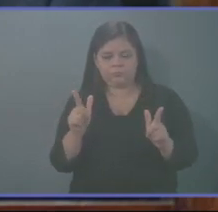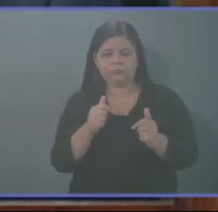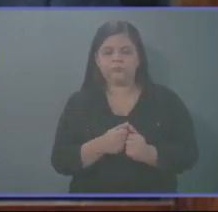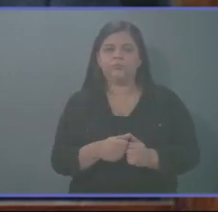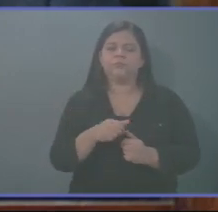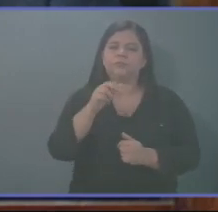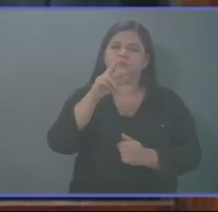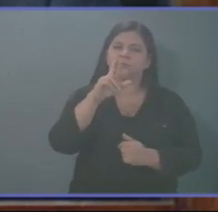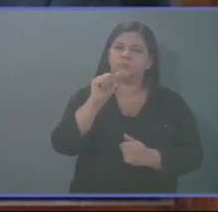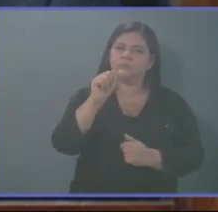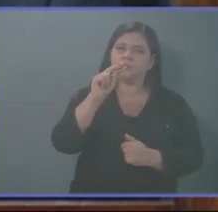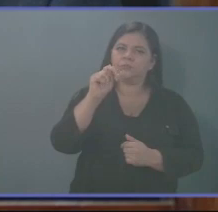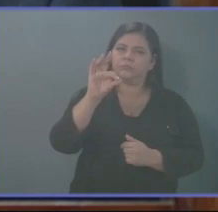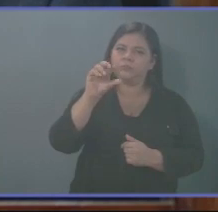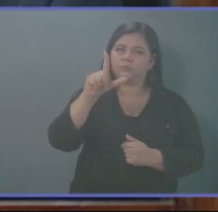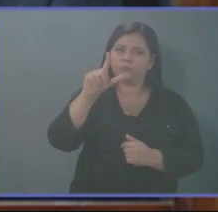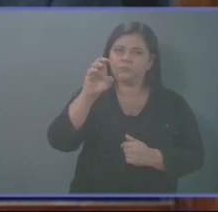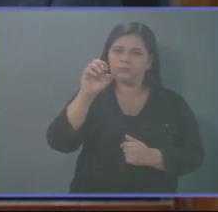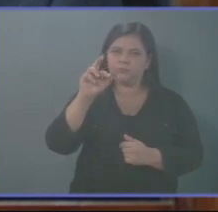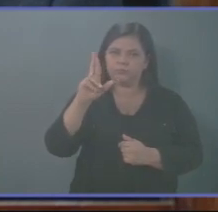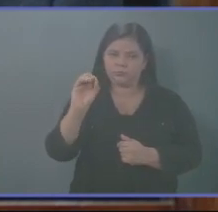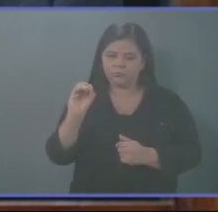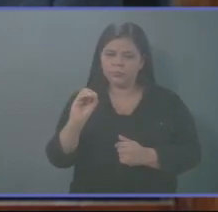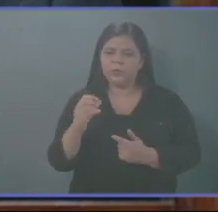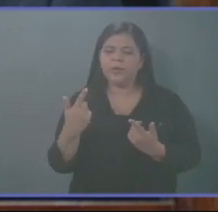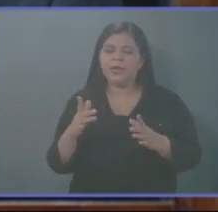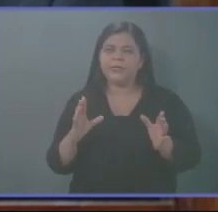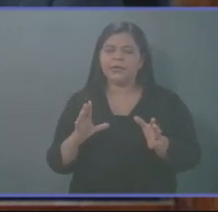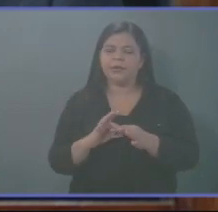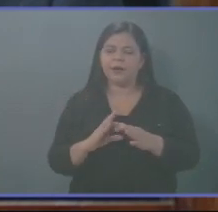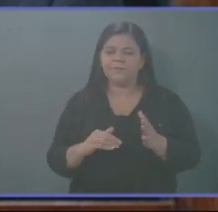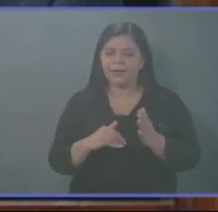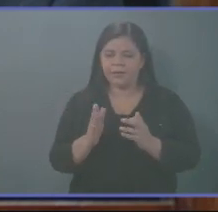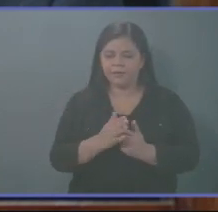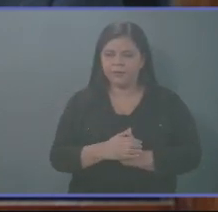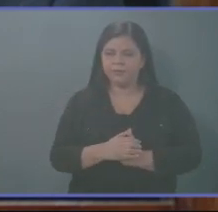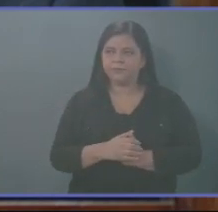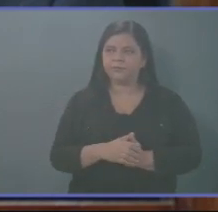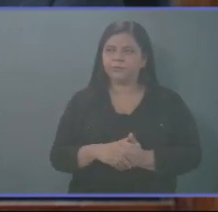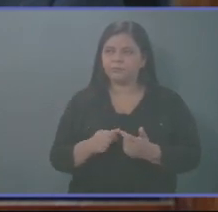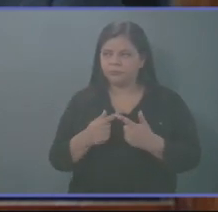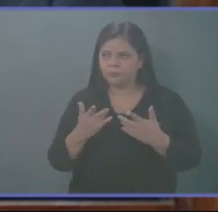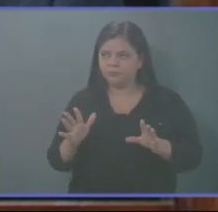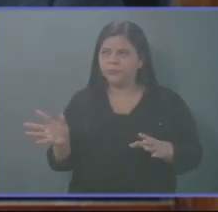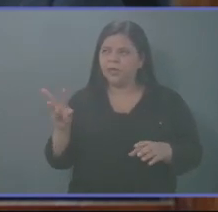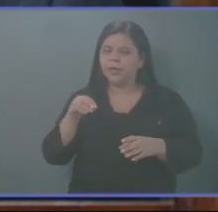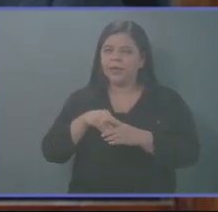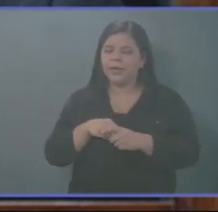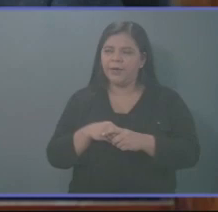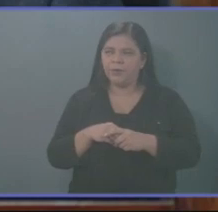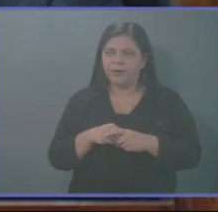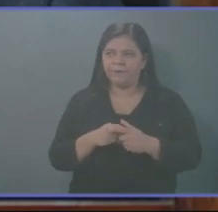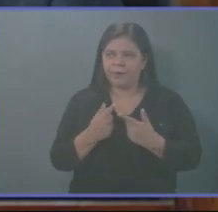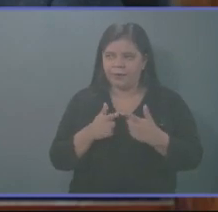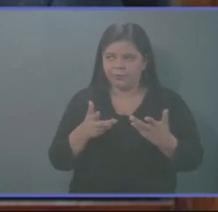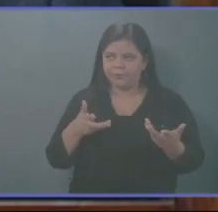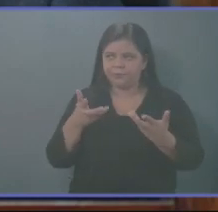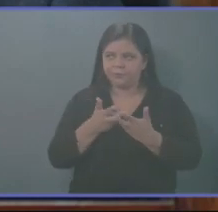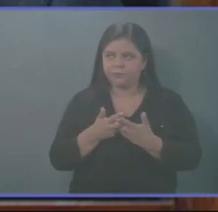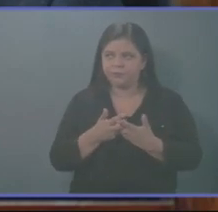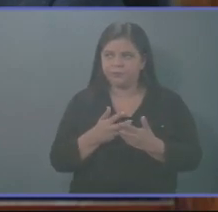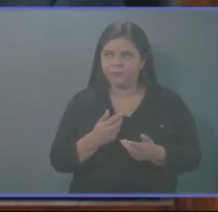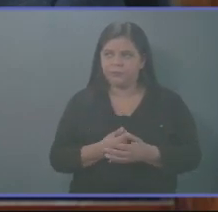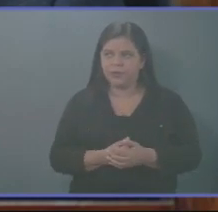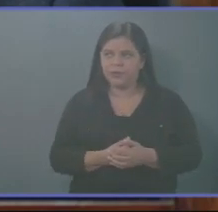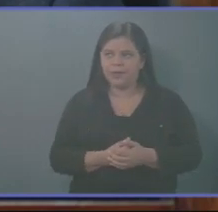que en la relación a la participación que tuvo la Mara Salvatrucha con los partidos políticos y que dentro de las negociaciones que se tuvieron con los partidos políticos